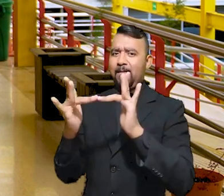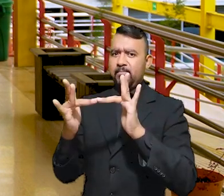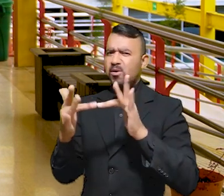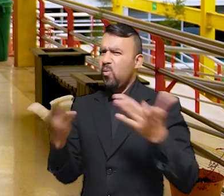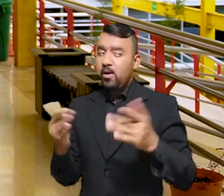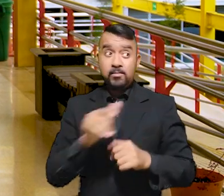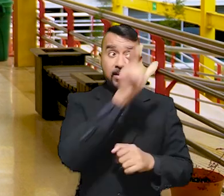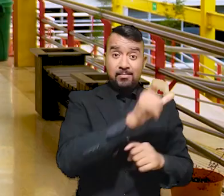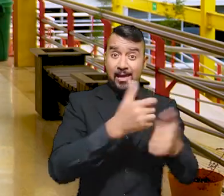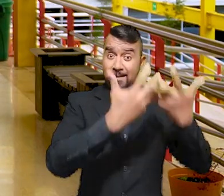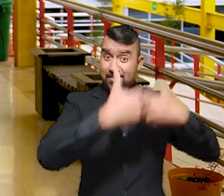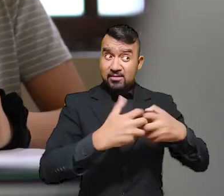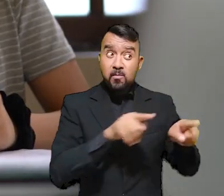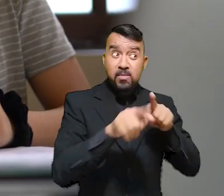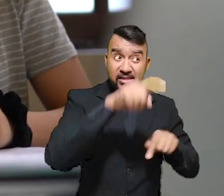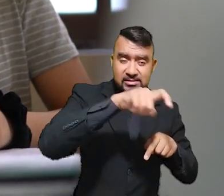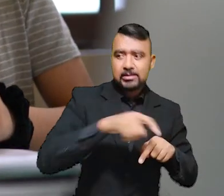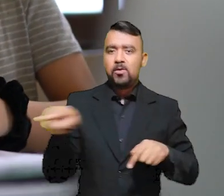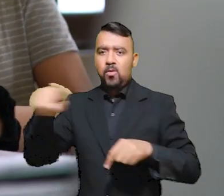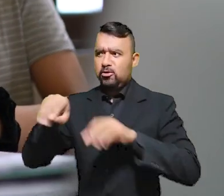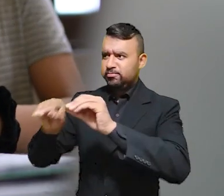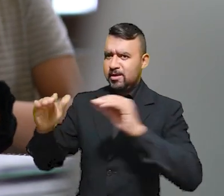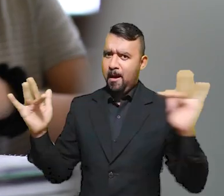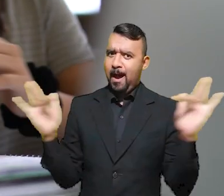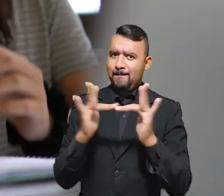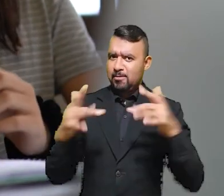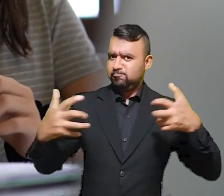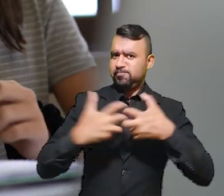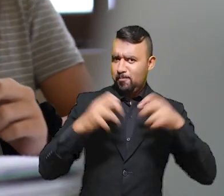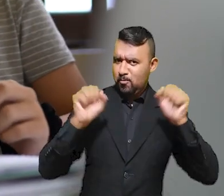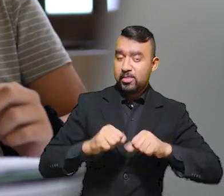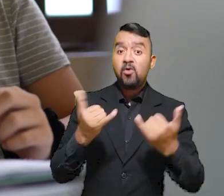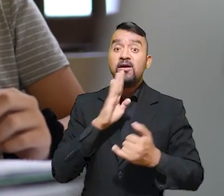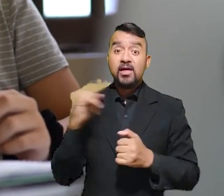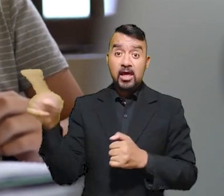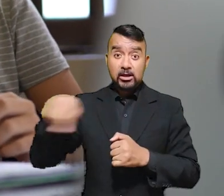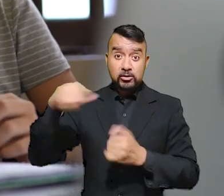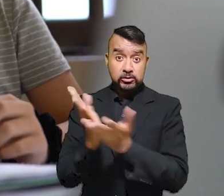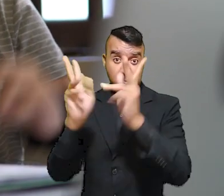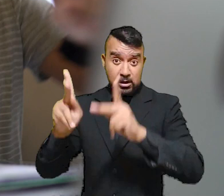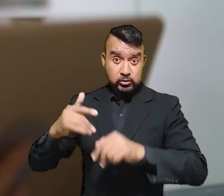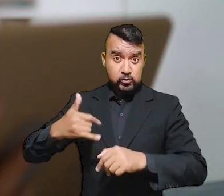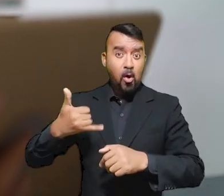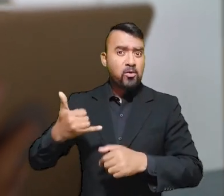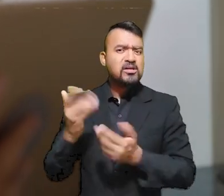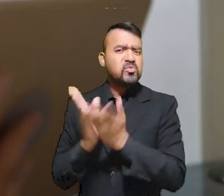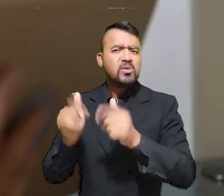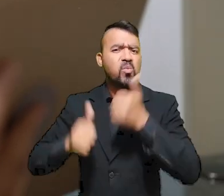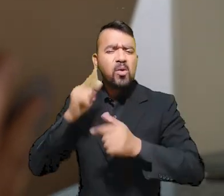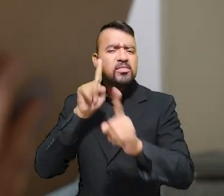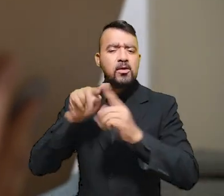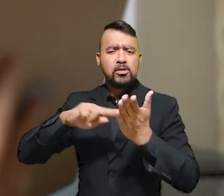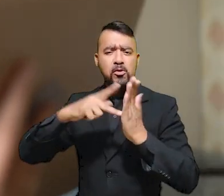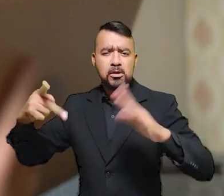pertinencia, que necesiten las empresas. Las nuevas generaciones se están preparando mucho más en las tecnologías, se están